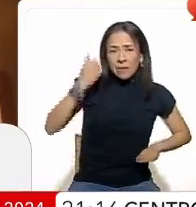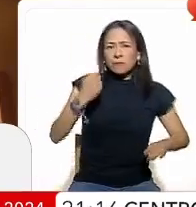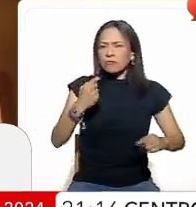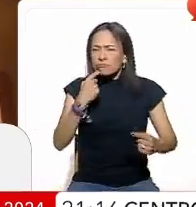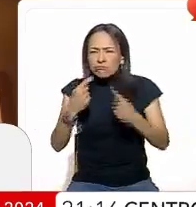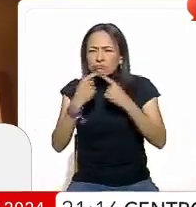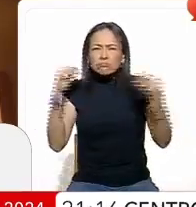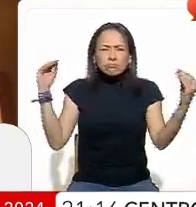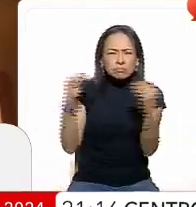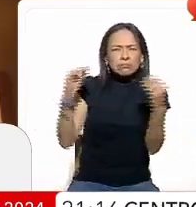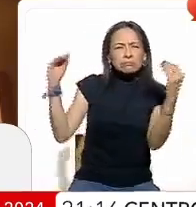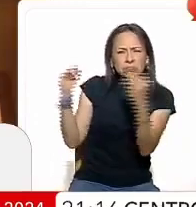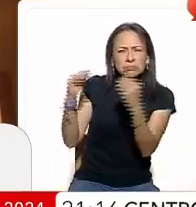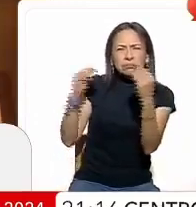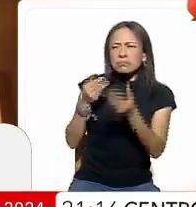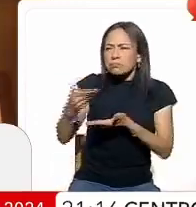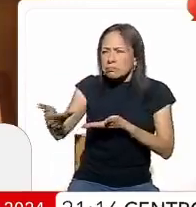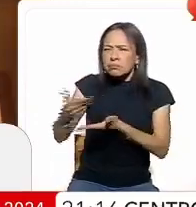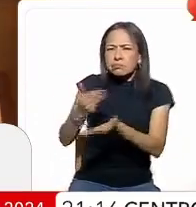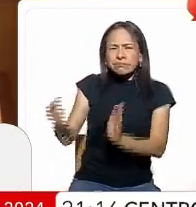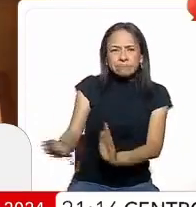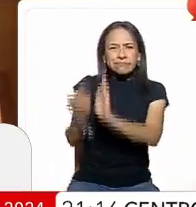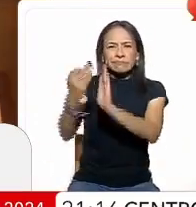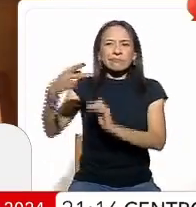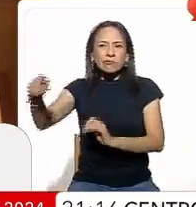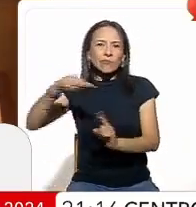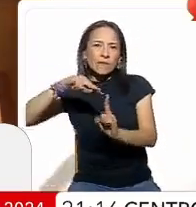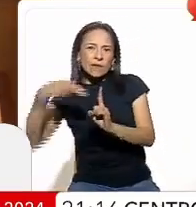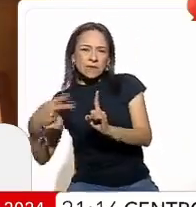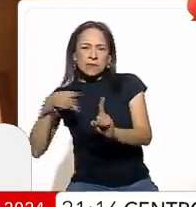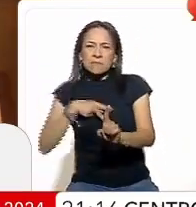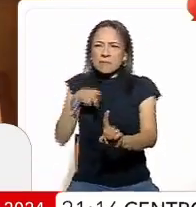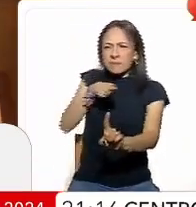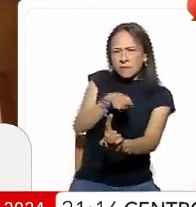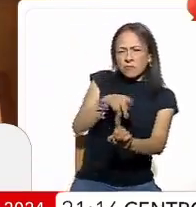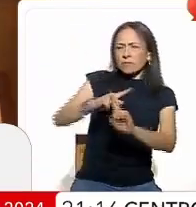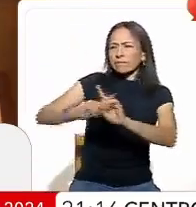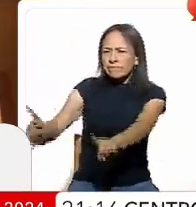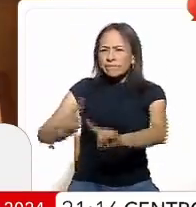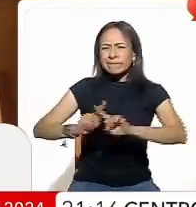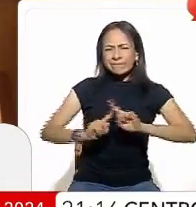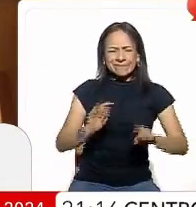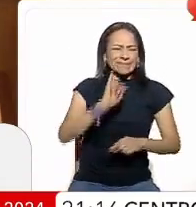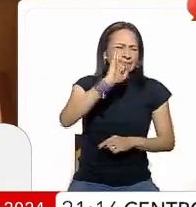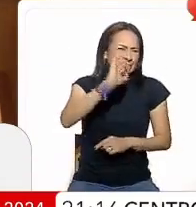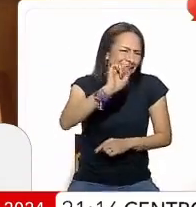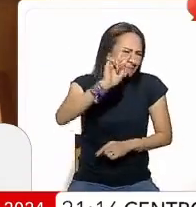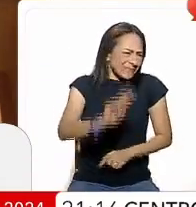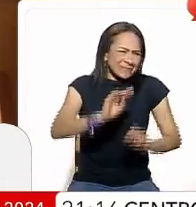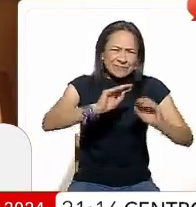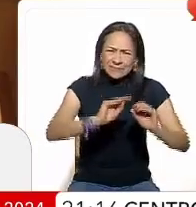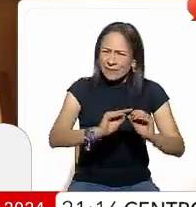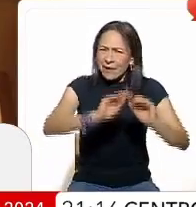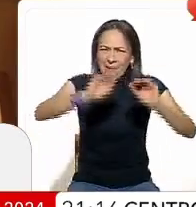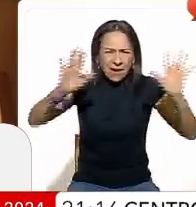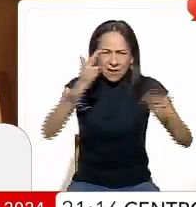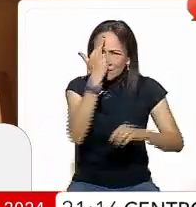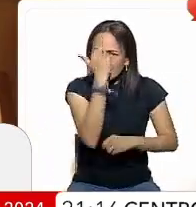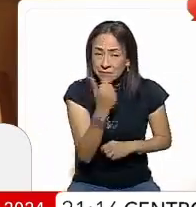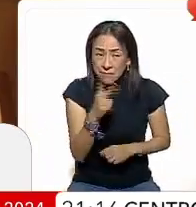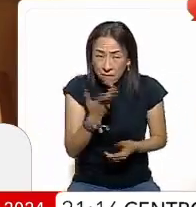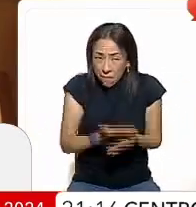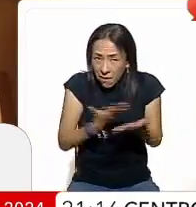de vista opuestos. Hasta ahí estoy totalmente de acuerdo, pero en esta ocasión fueron más allá. Fueron a